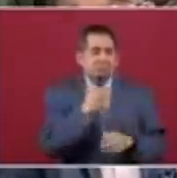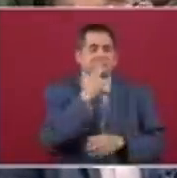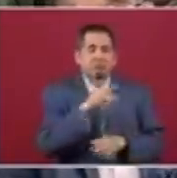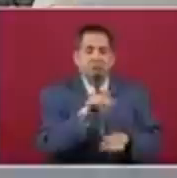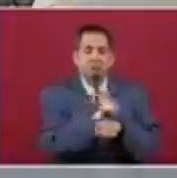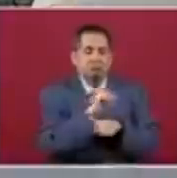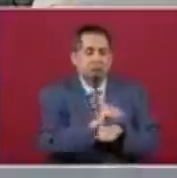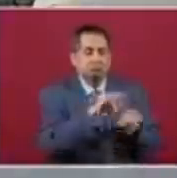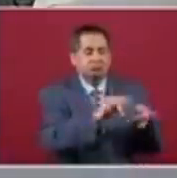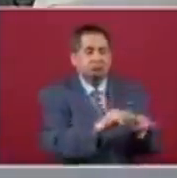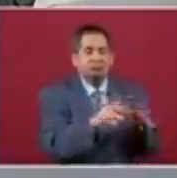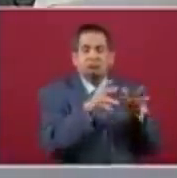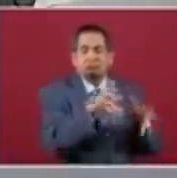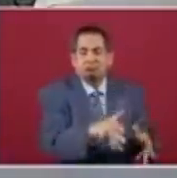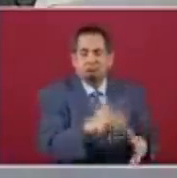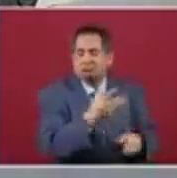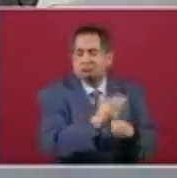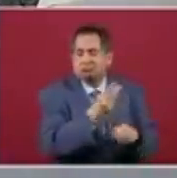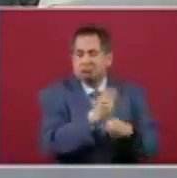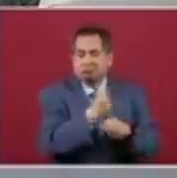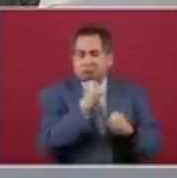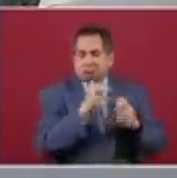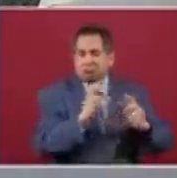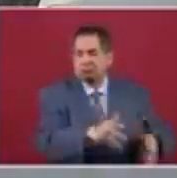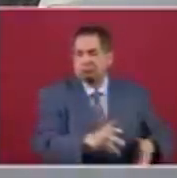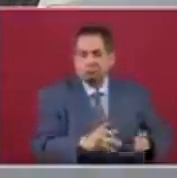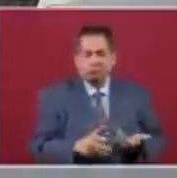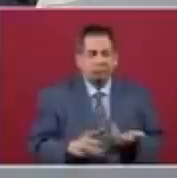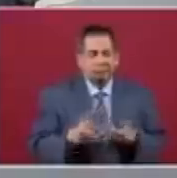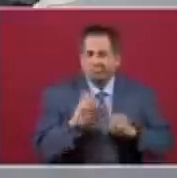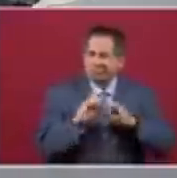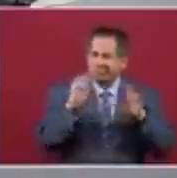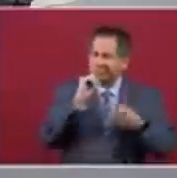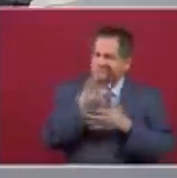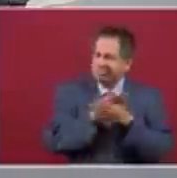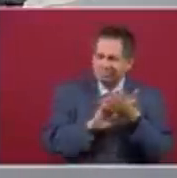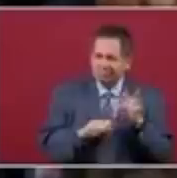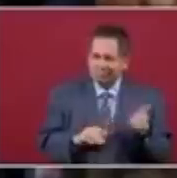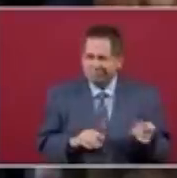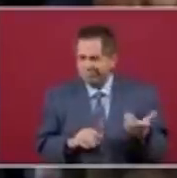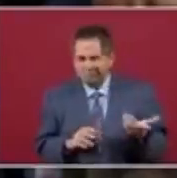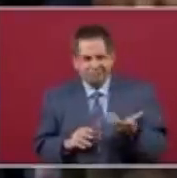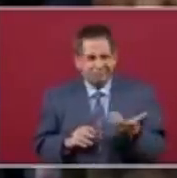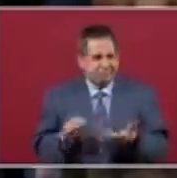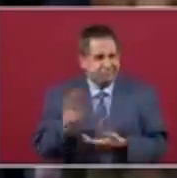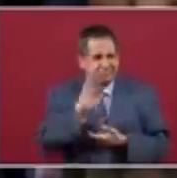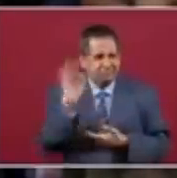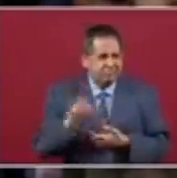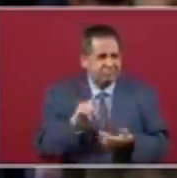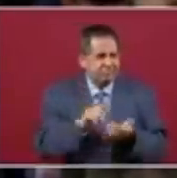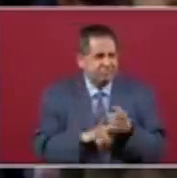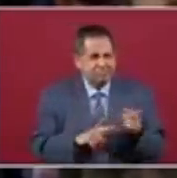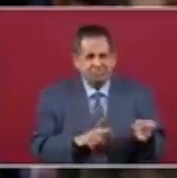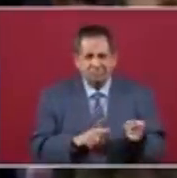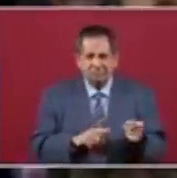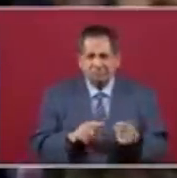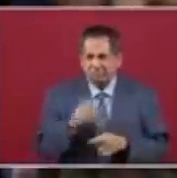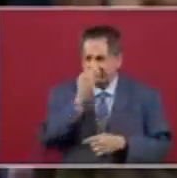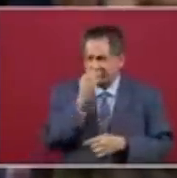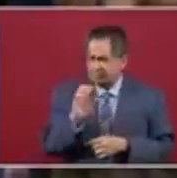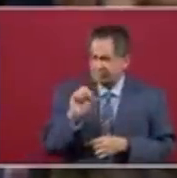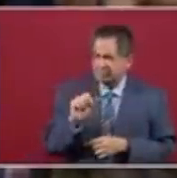mantenimiento, por cuestiones no muy claras ahí. Es el 20%, son algo así como 62 patrullas